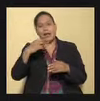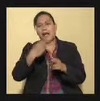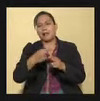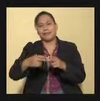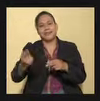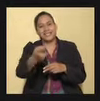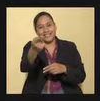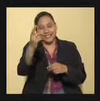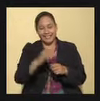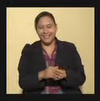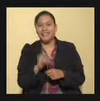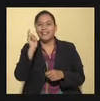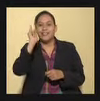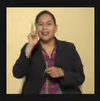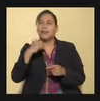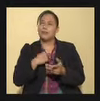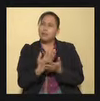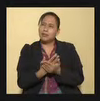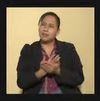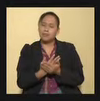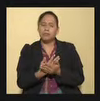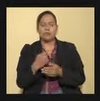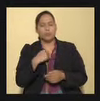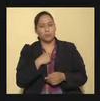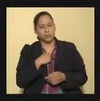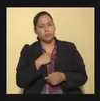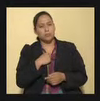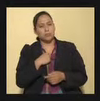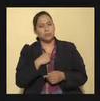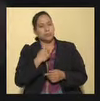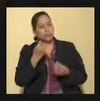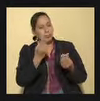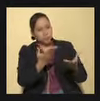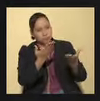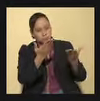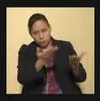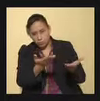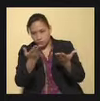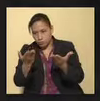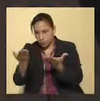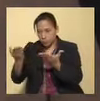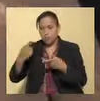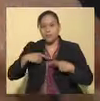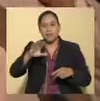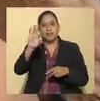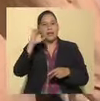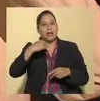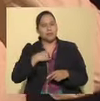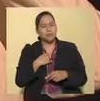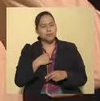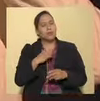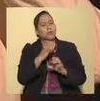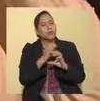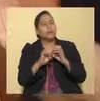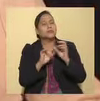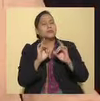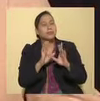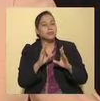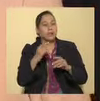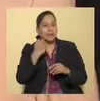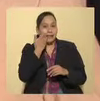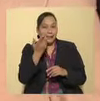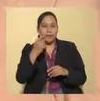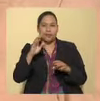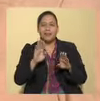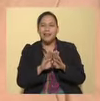y que espero que pues sea yo agraciado con el voto de la población. Y como una cosa inusitada,